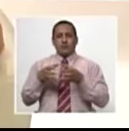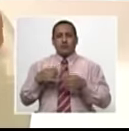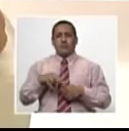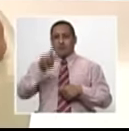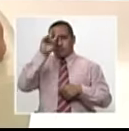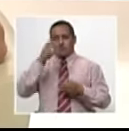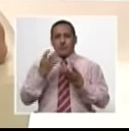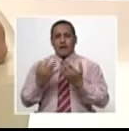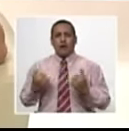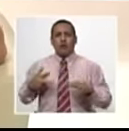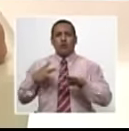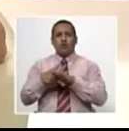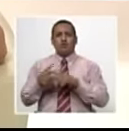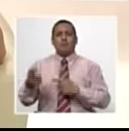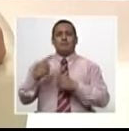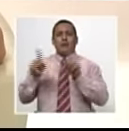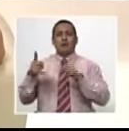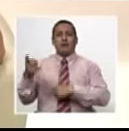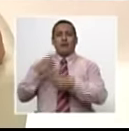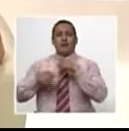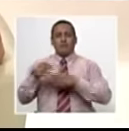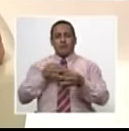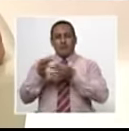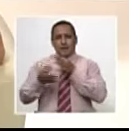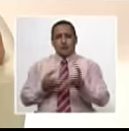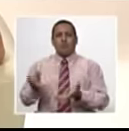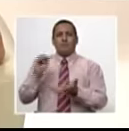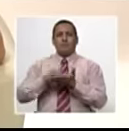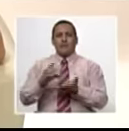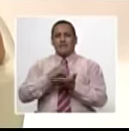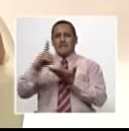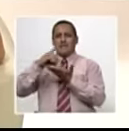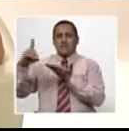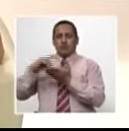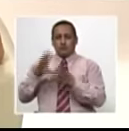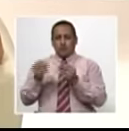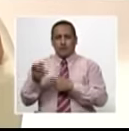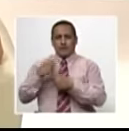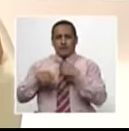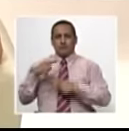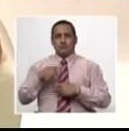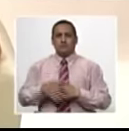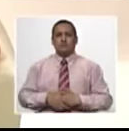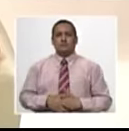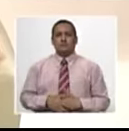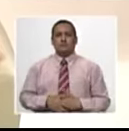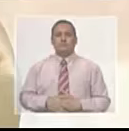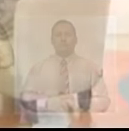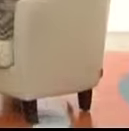del Perú. Nos vamos a ir a la pausa, pero regresamos para seguir hablando de la descentralización. Volvemos rapidito.